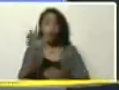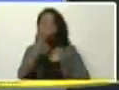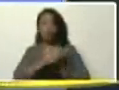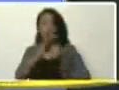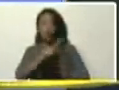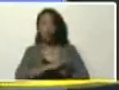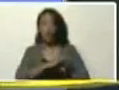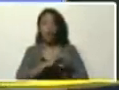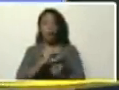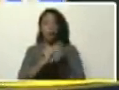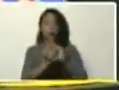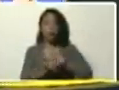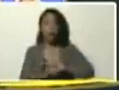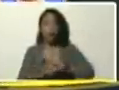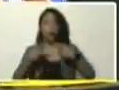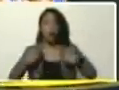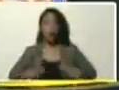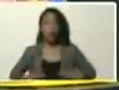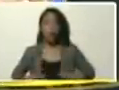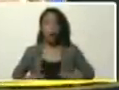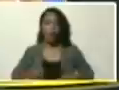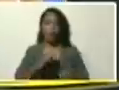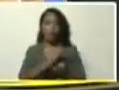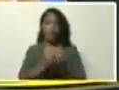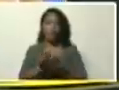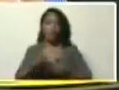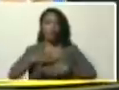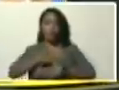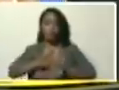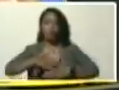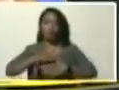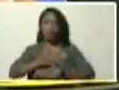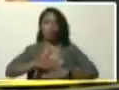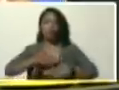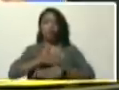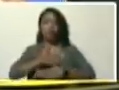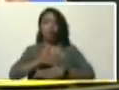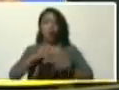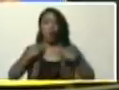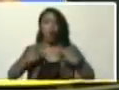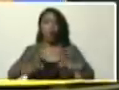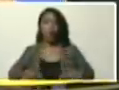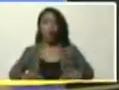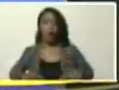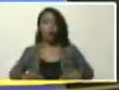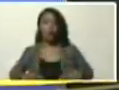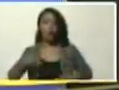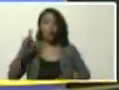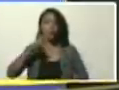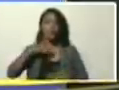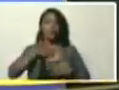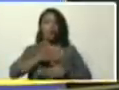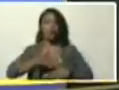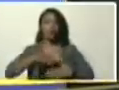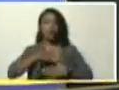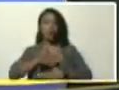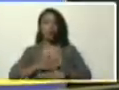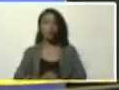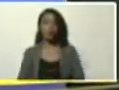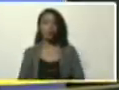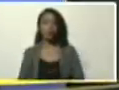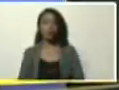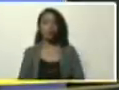socialismo humanamente gratificante, humanamente gratificante.